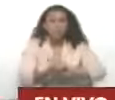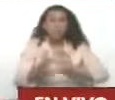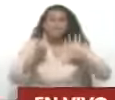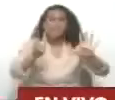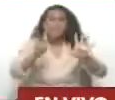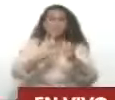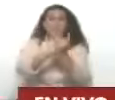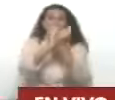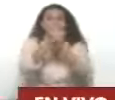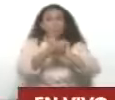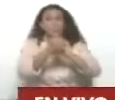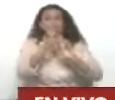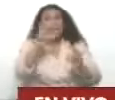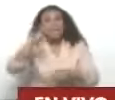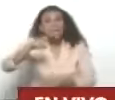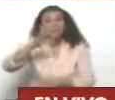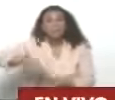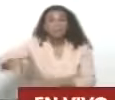Venezuela necesita.